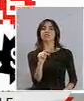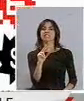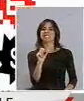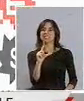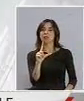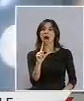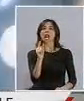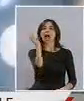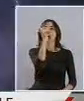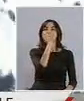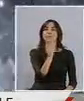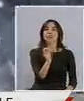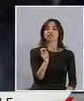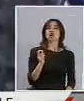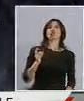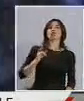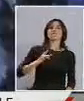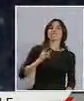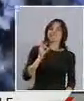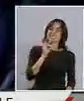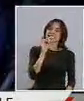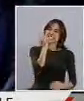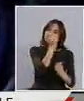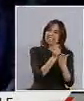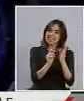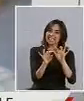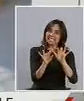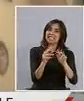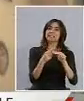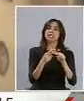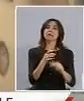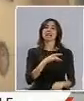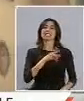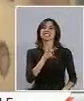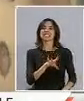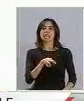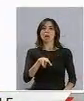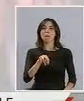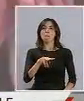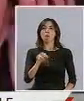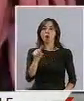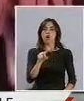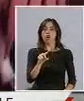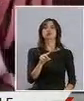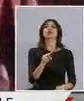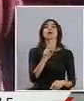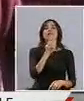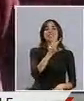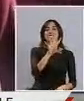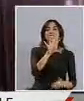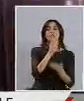digital, Chile Monos, una muestra que cautivará al público desde el 25 al 29 de abril.